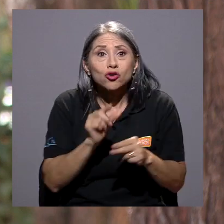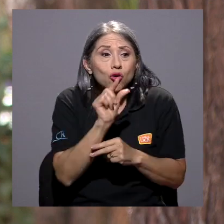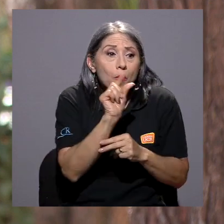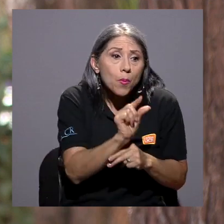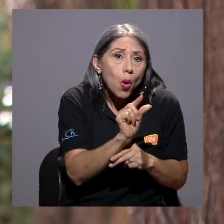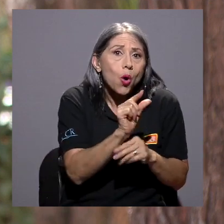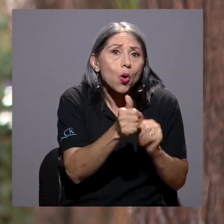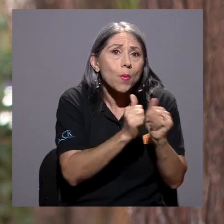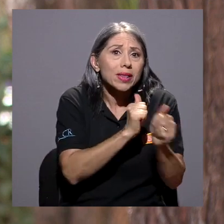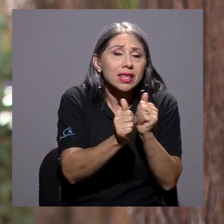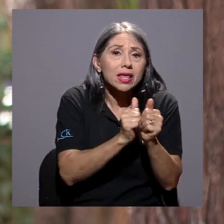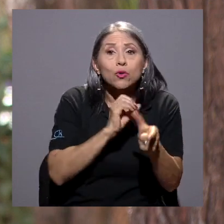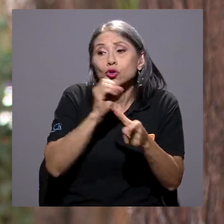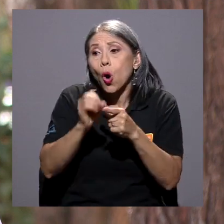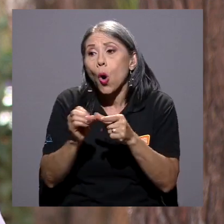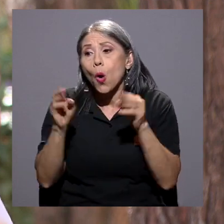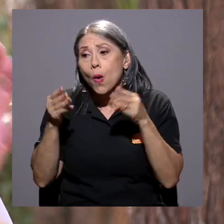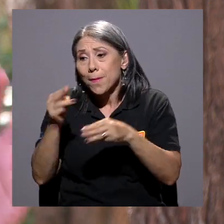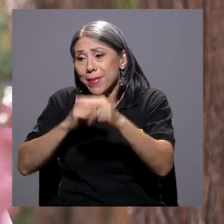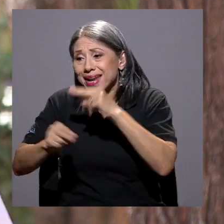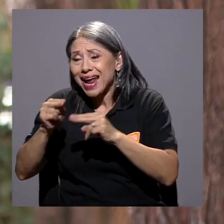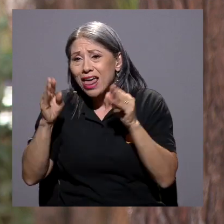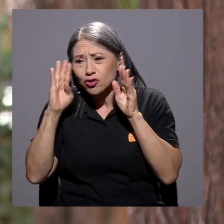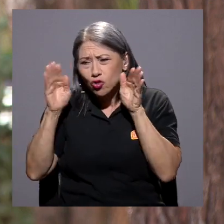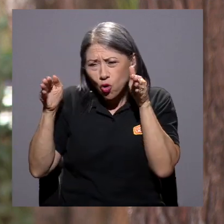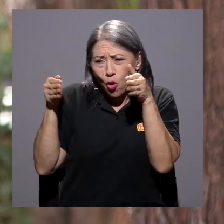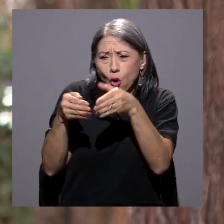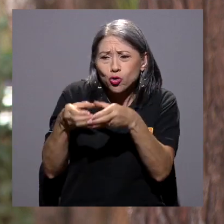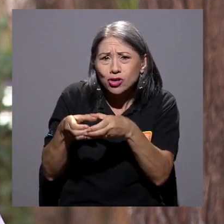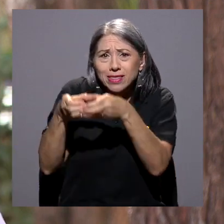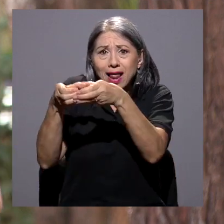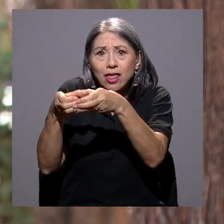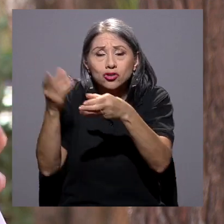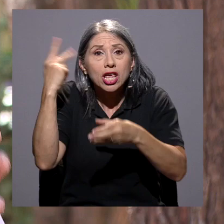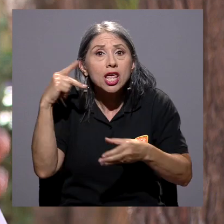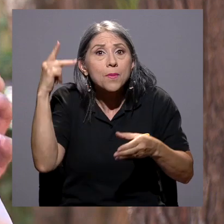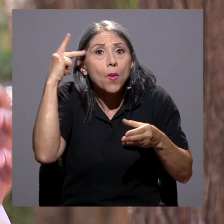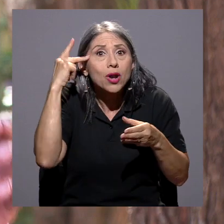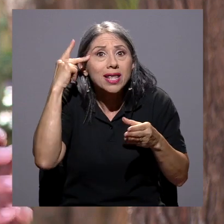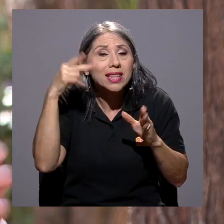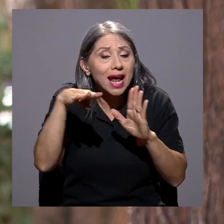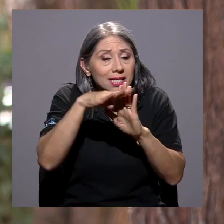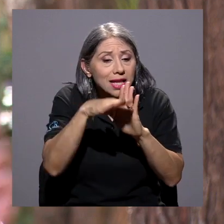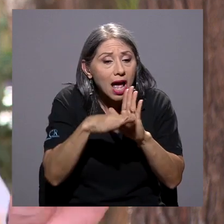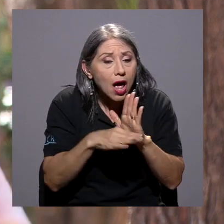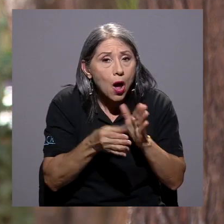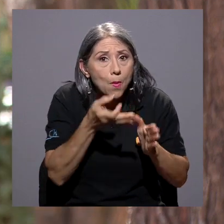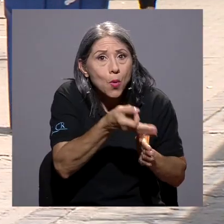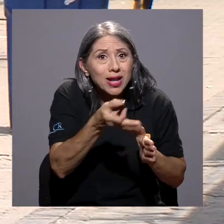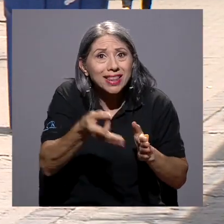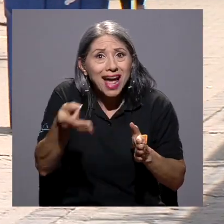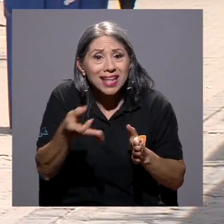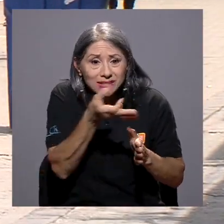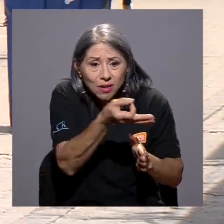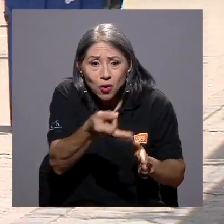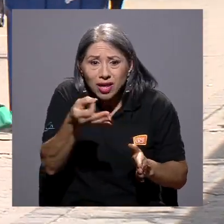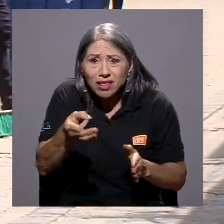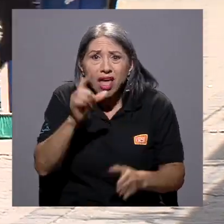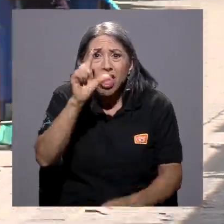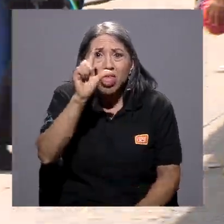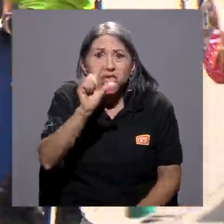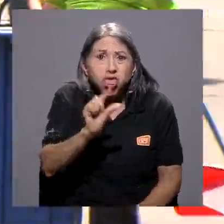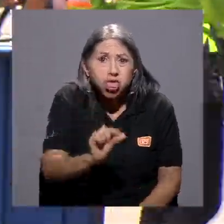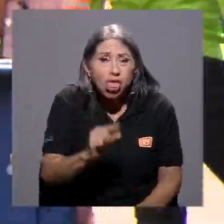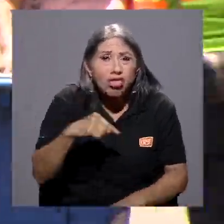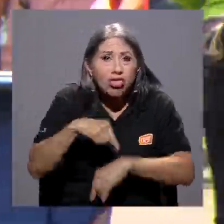competitivos y mercados muy concentrados y políticas monetarias que pueden hacer que el valor de la moneda se pierda en el tiempo, hacen que se